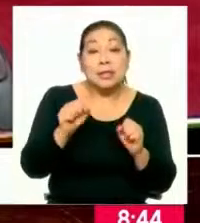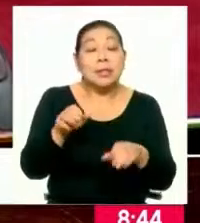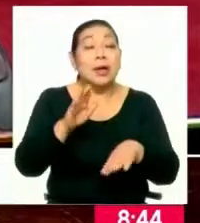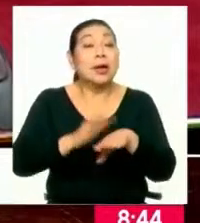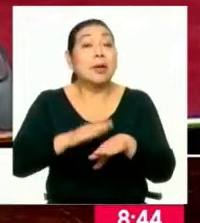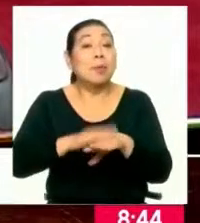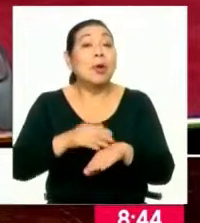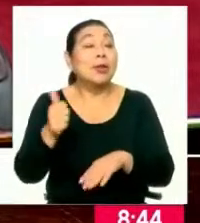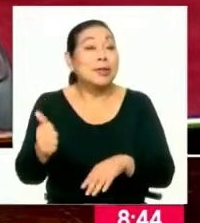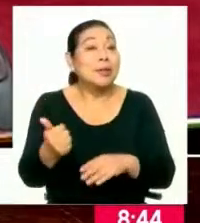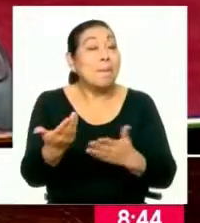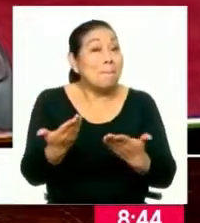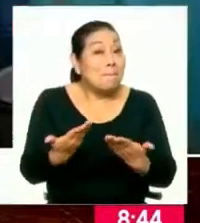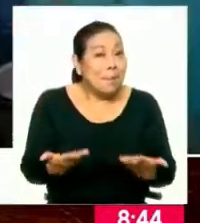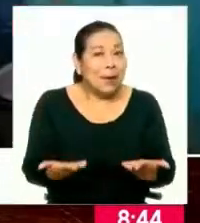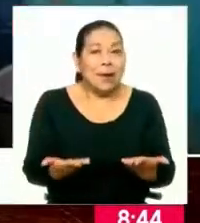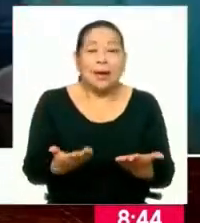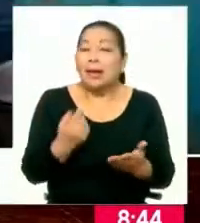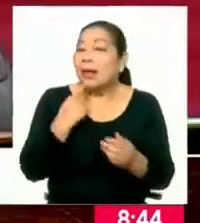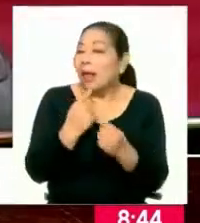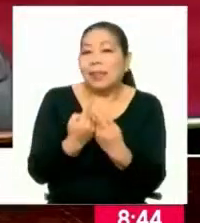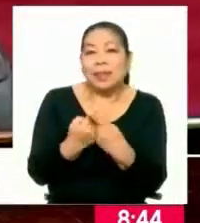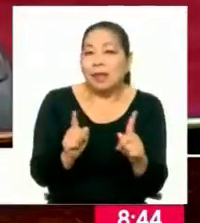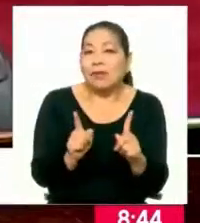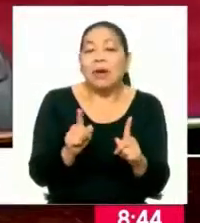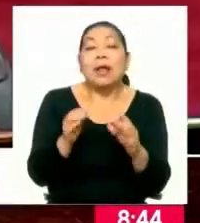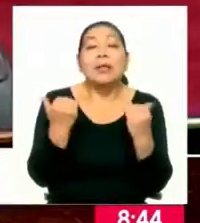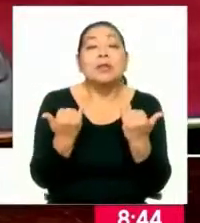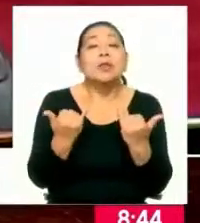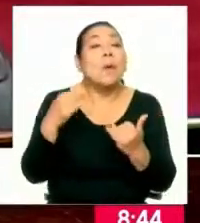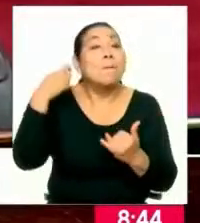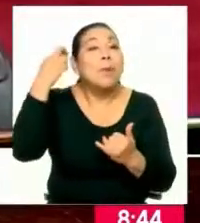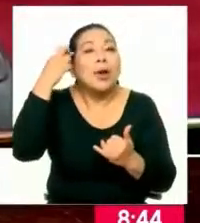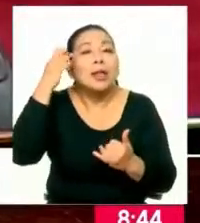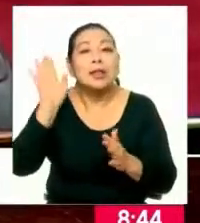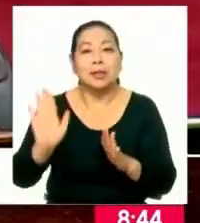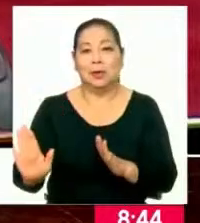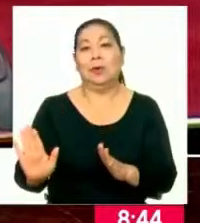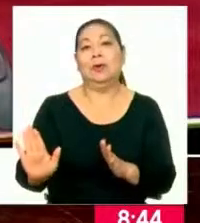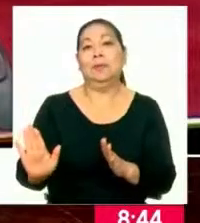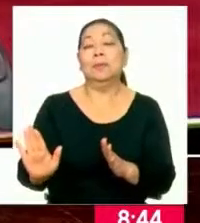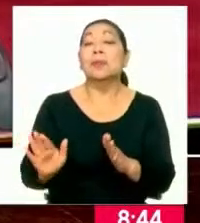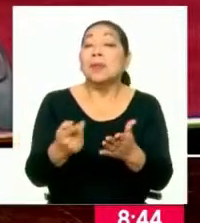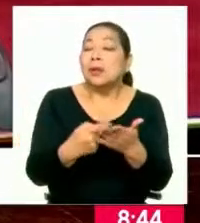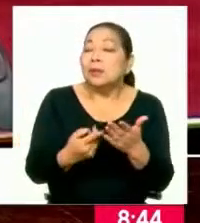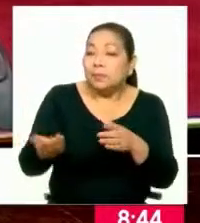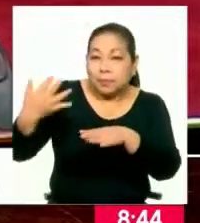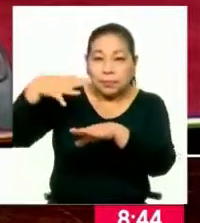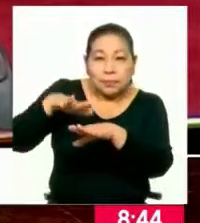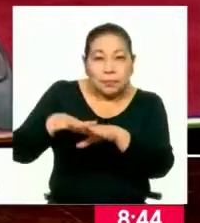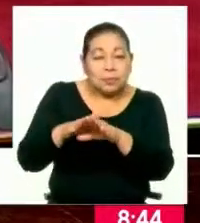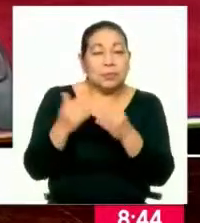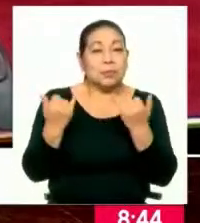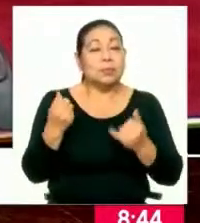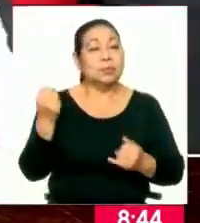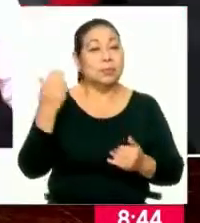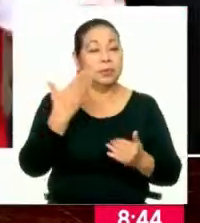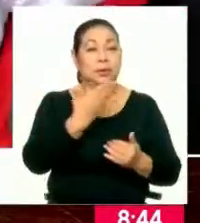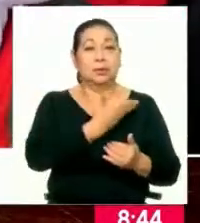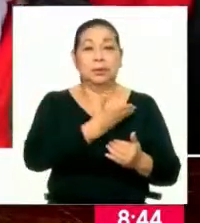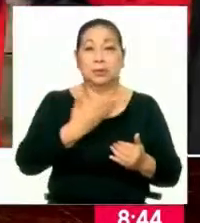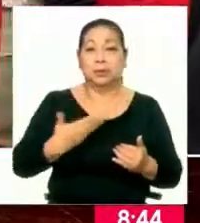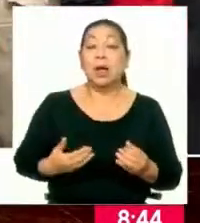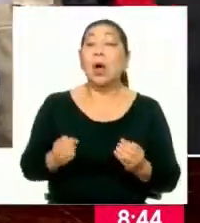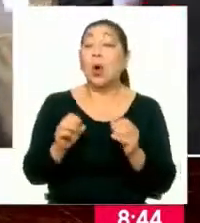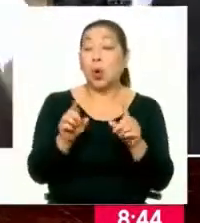responsabilidad o no en un delito. Eso es muy distinto, esto es político, y es más, o sea, el hecho de involucrar a la actual vicepresidenta y